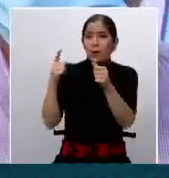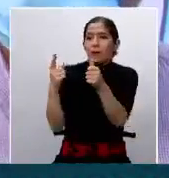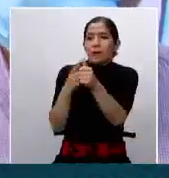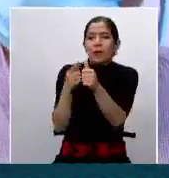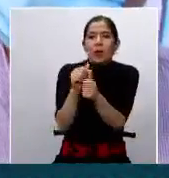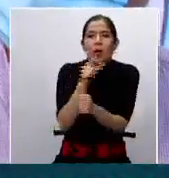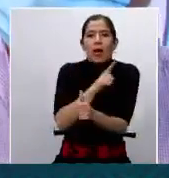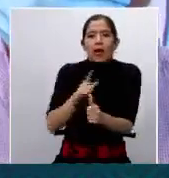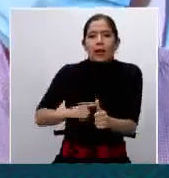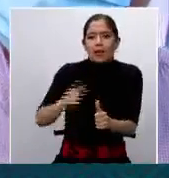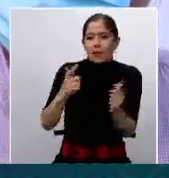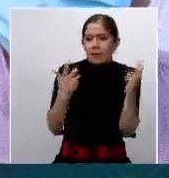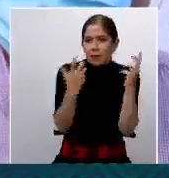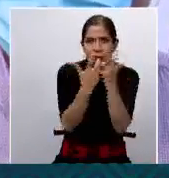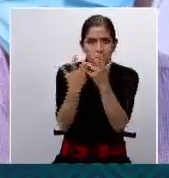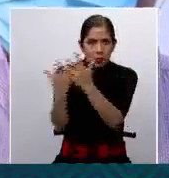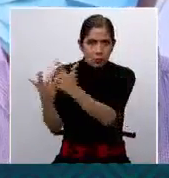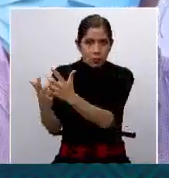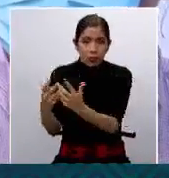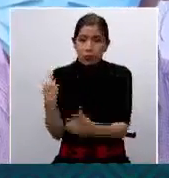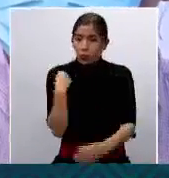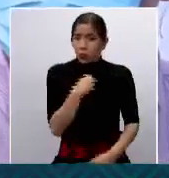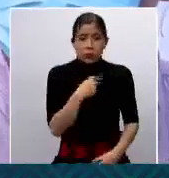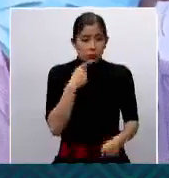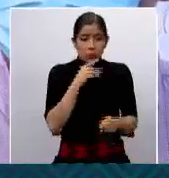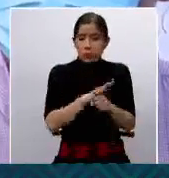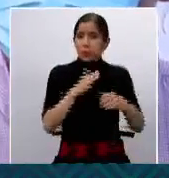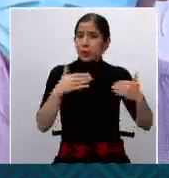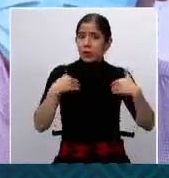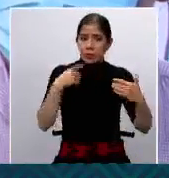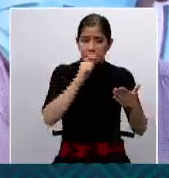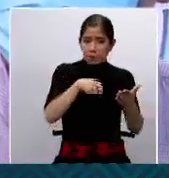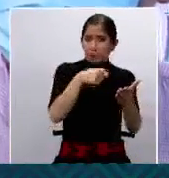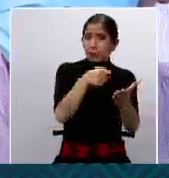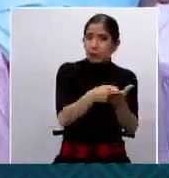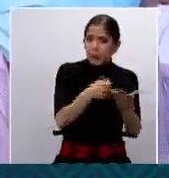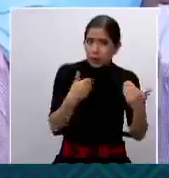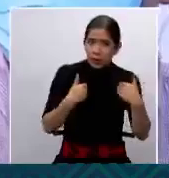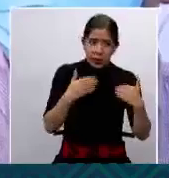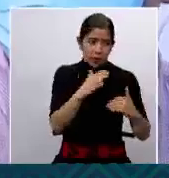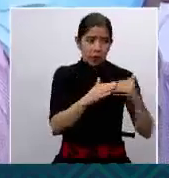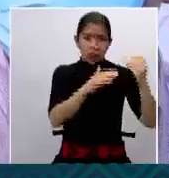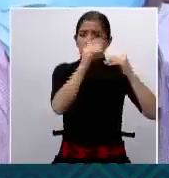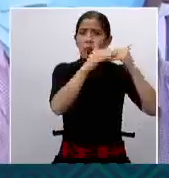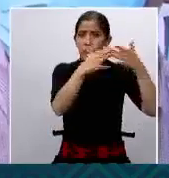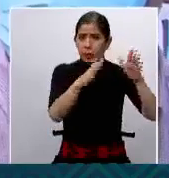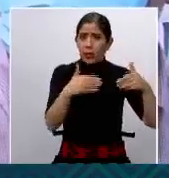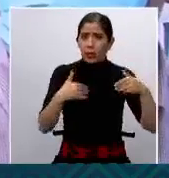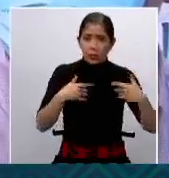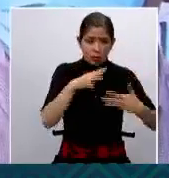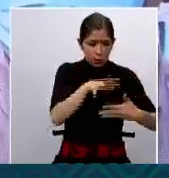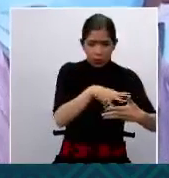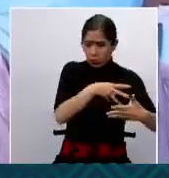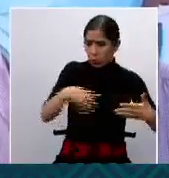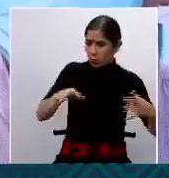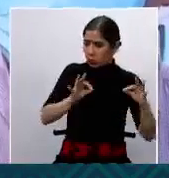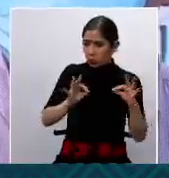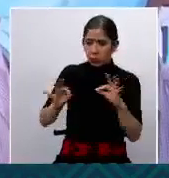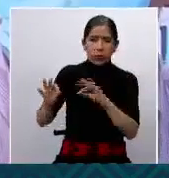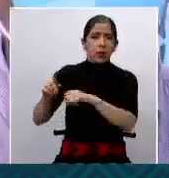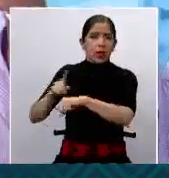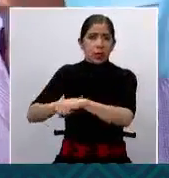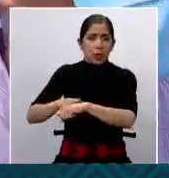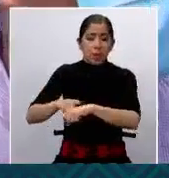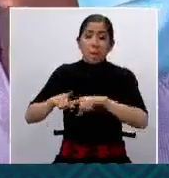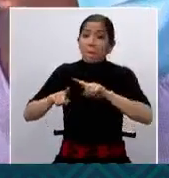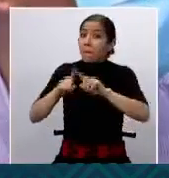está cumpliendo en su plenitud, tenemos dinero comprometido, empresas que están en plena ejecución, estamos dentro del cronograma establecido en la ejecución, pero ya